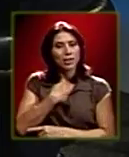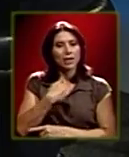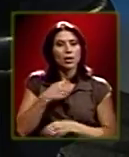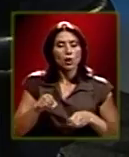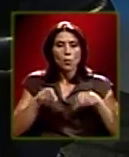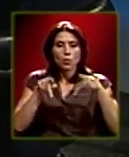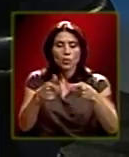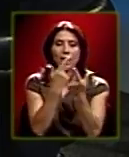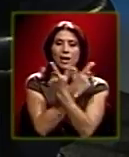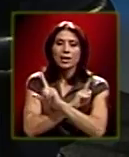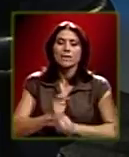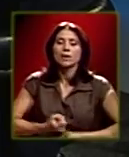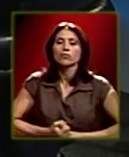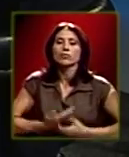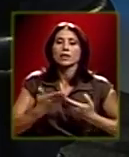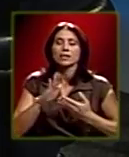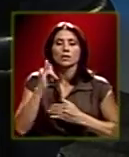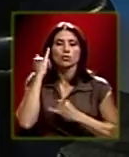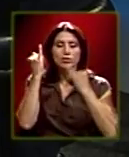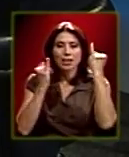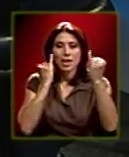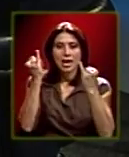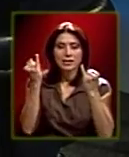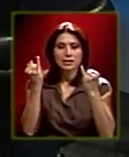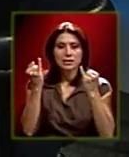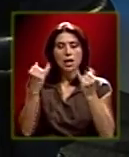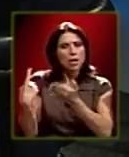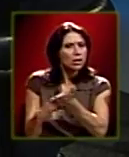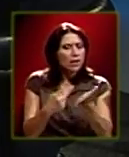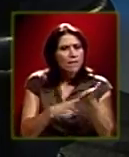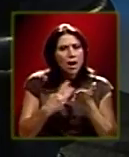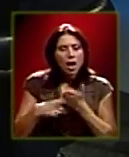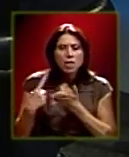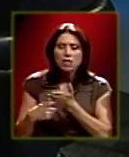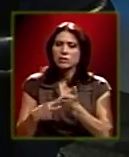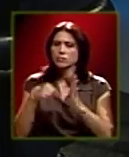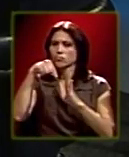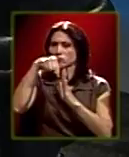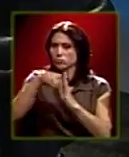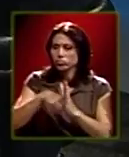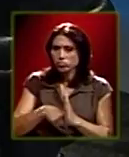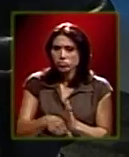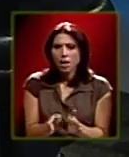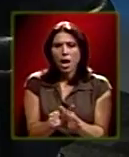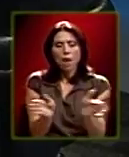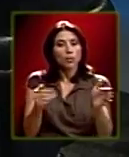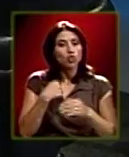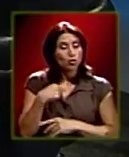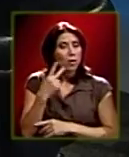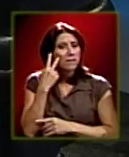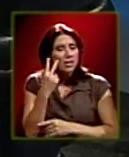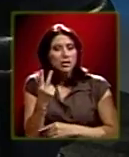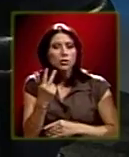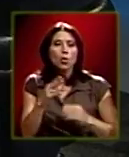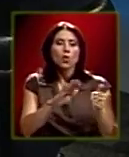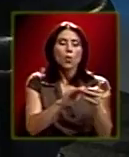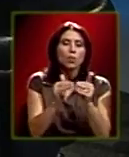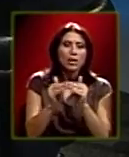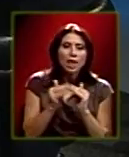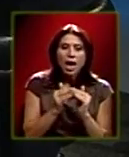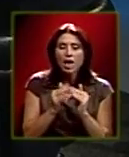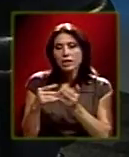libre expresión de sus ideas, ha sido muy amplio los debates, yo los he visto en foros, en comunidades, en la